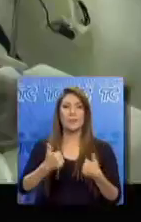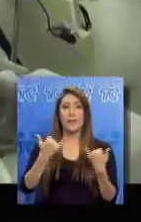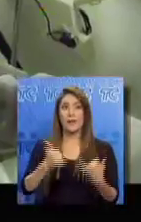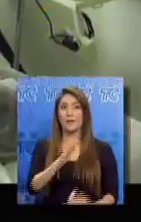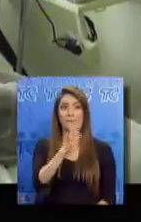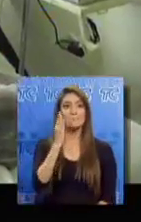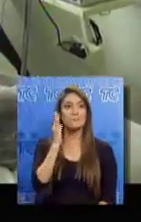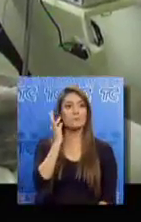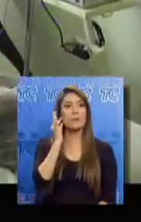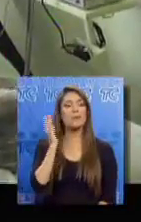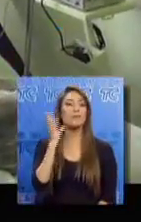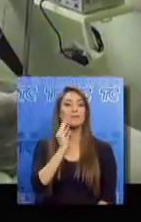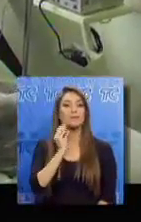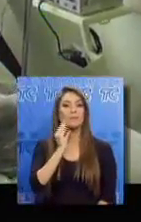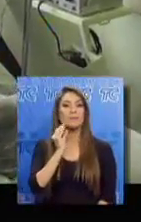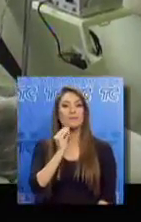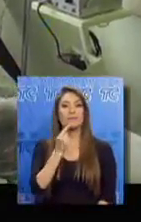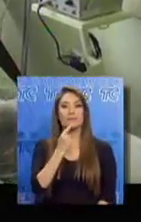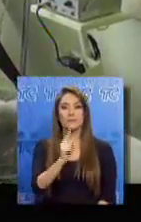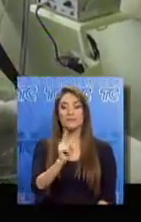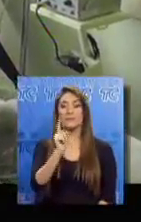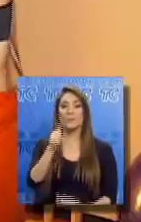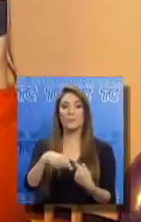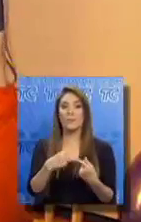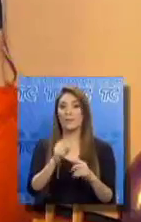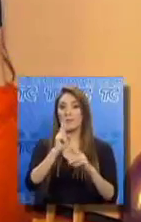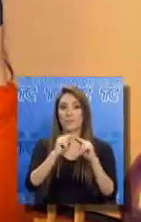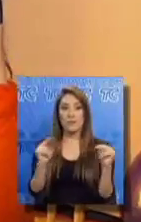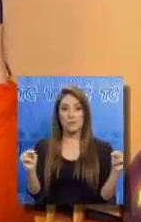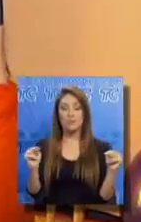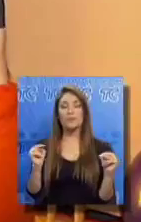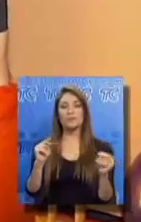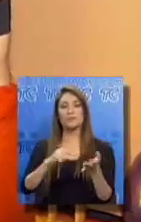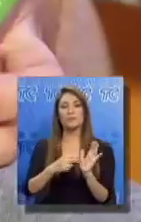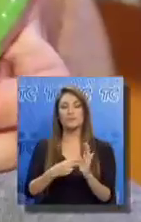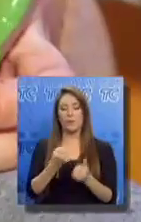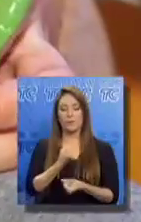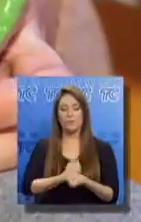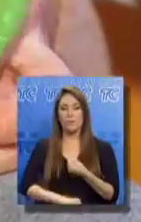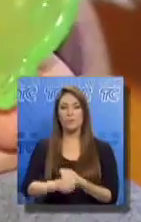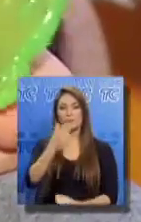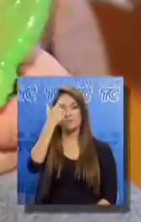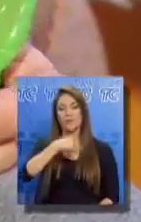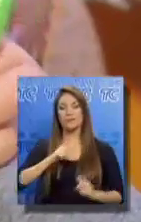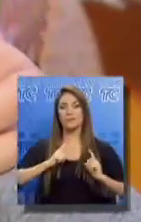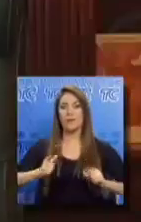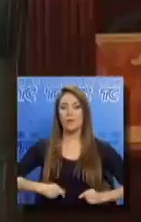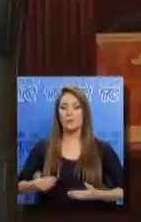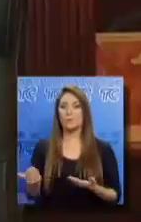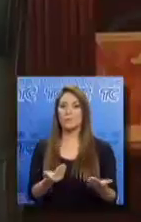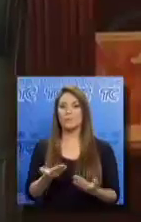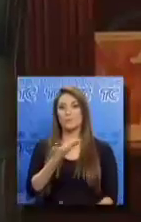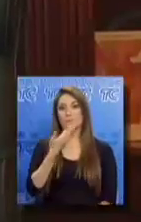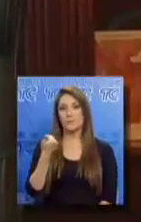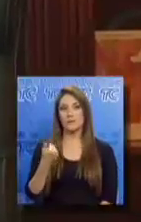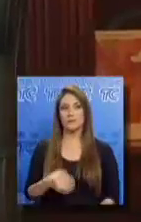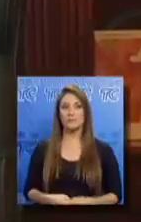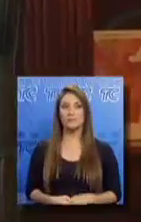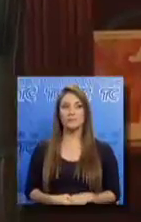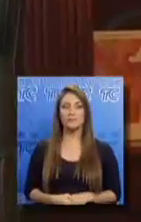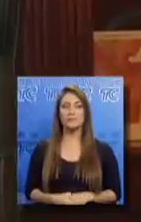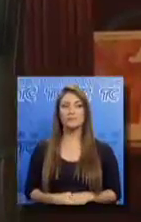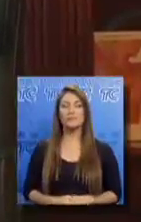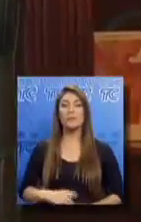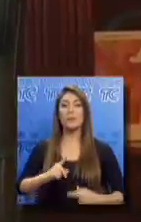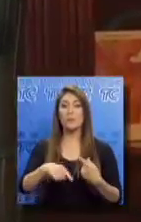ginecobstetra, el beneficio de un parto humanizado o natural está en la recuperación de la madre y en la salud del bebé. La madre, al no